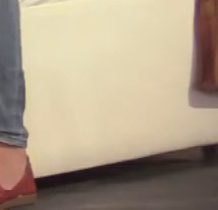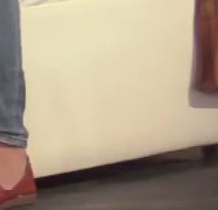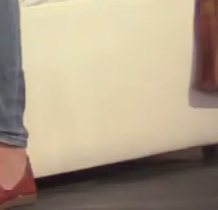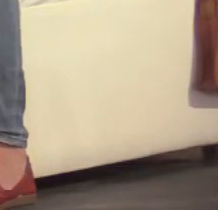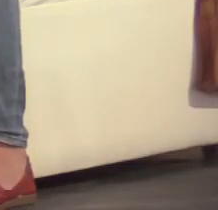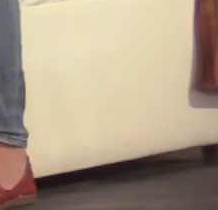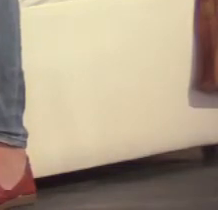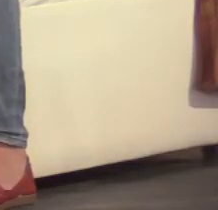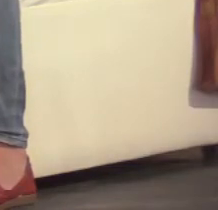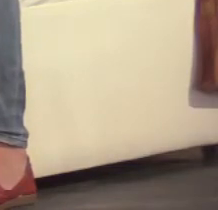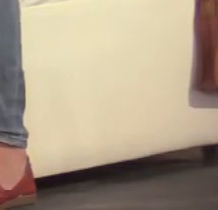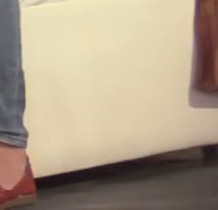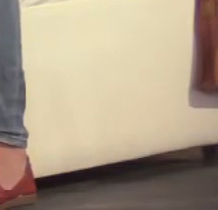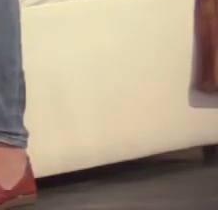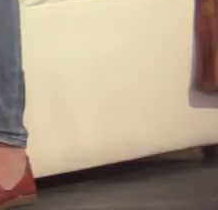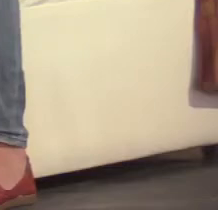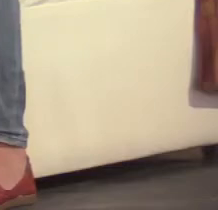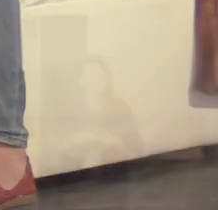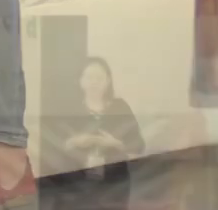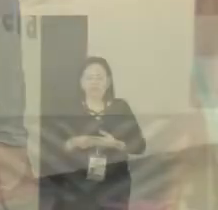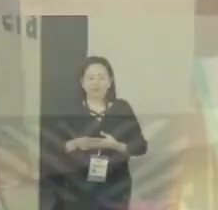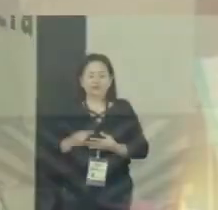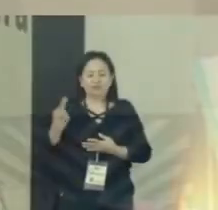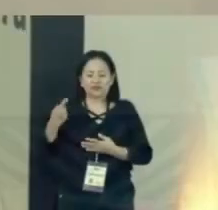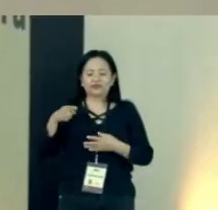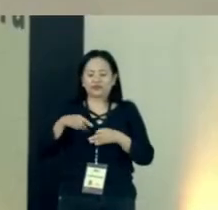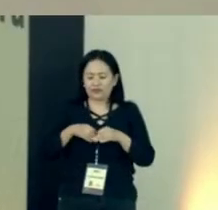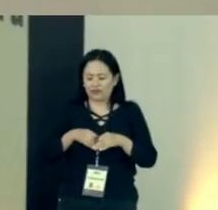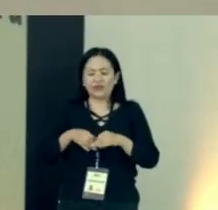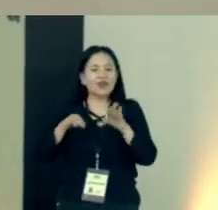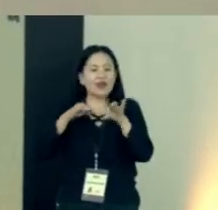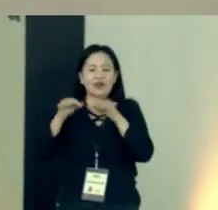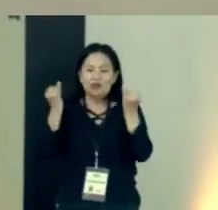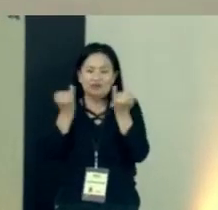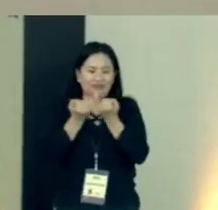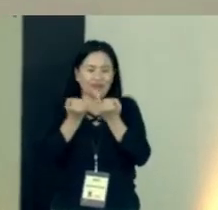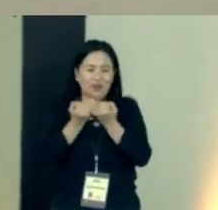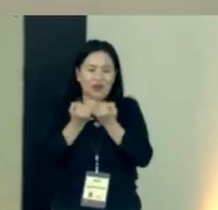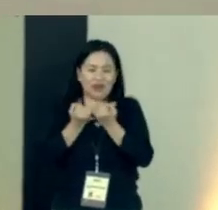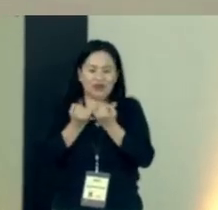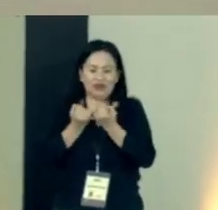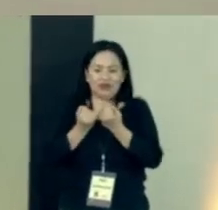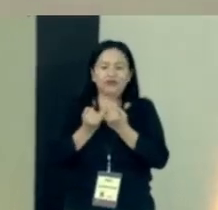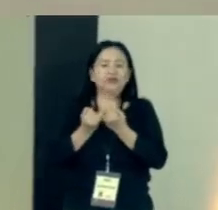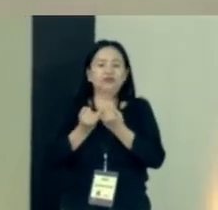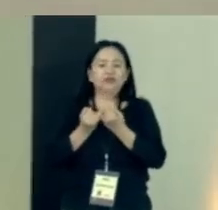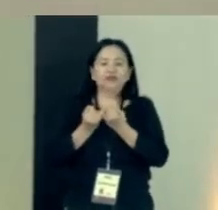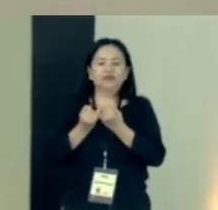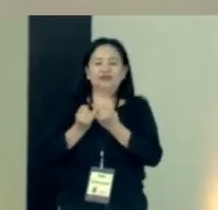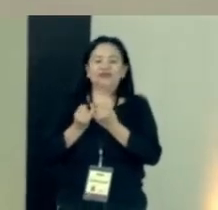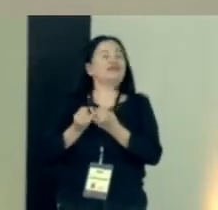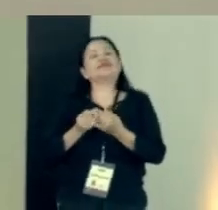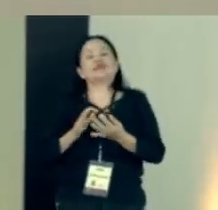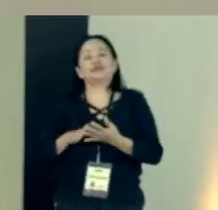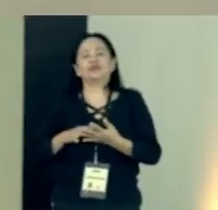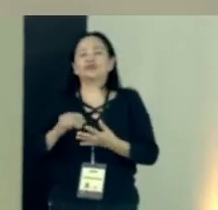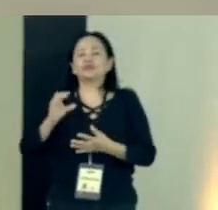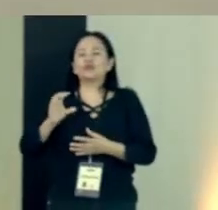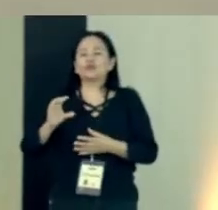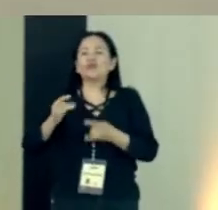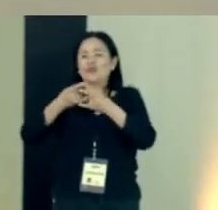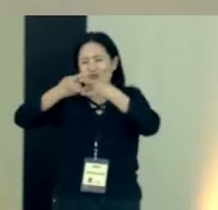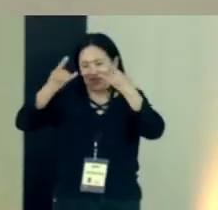poeta, pero además está en la ardua tarea de traducir los cuentos de Joaquín María Machado de Asís, uno